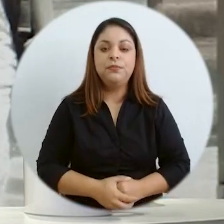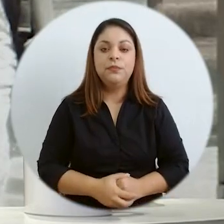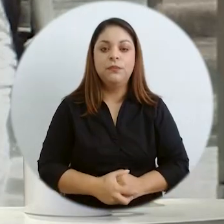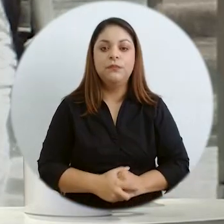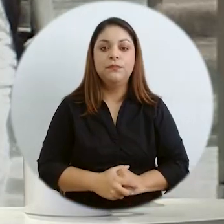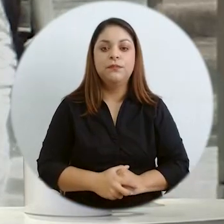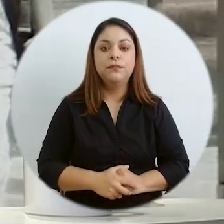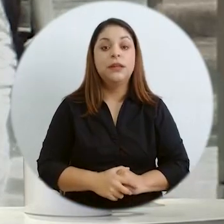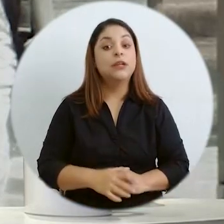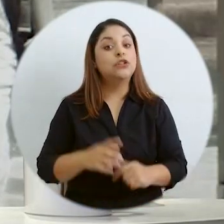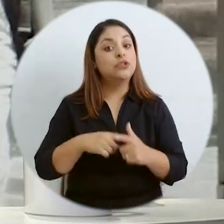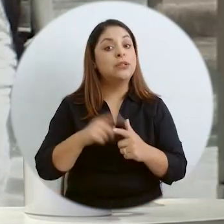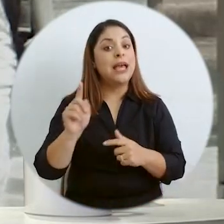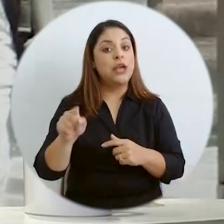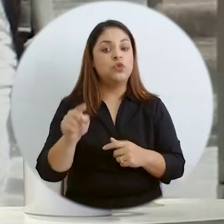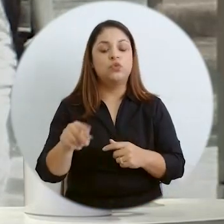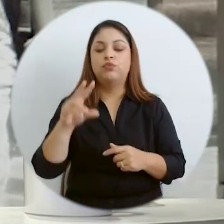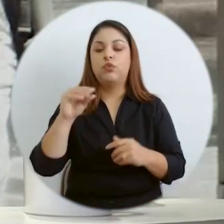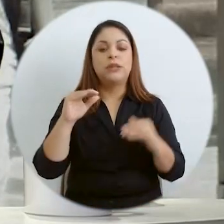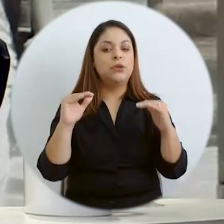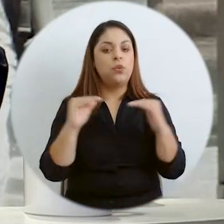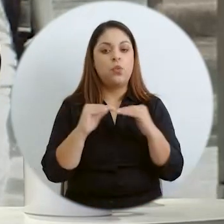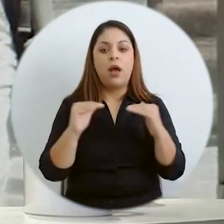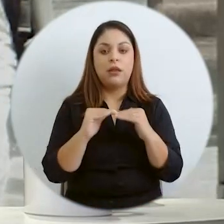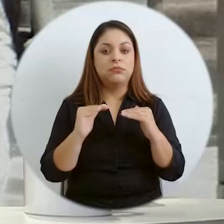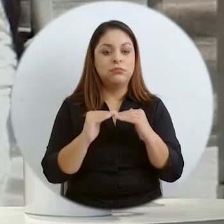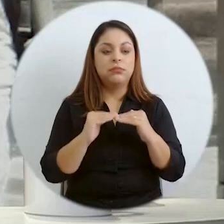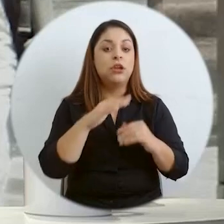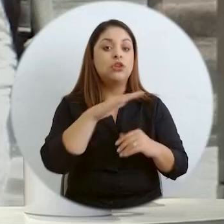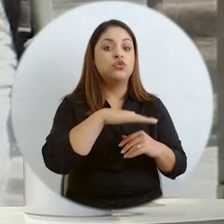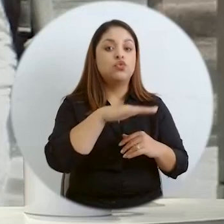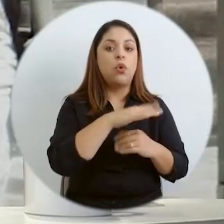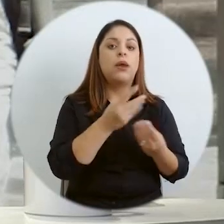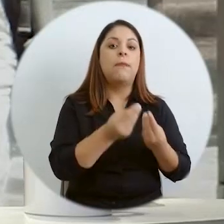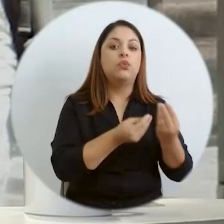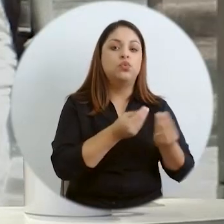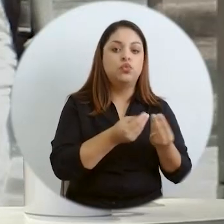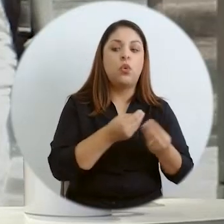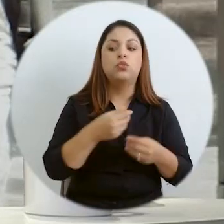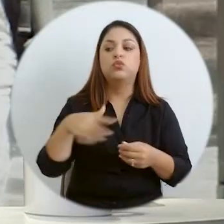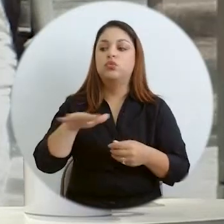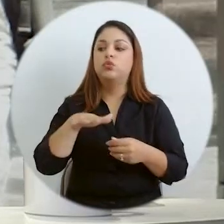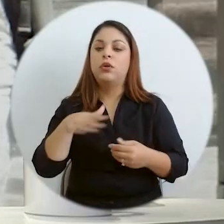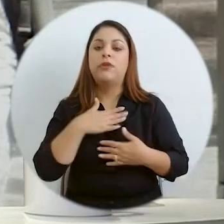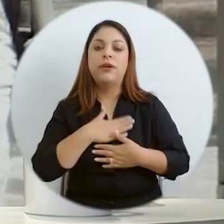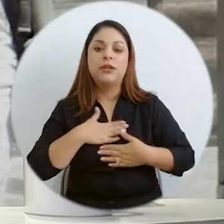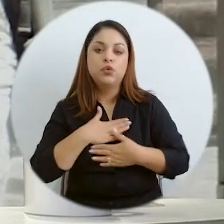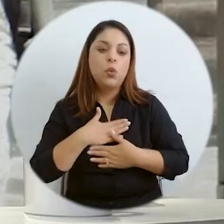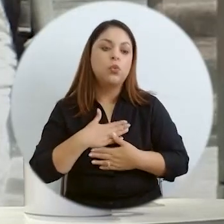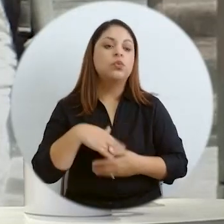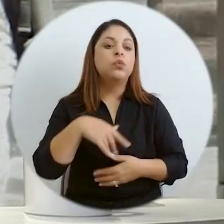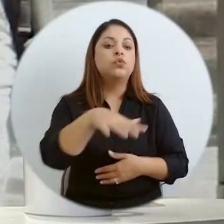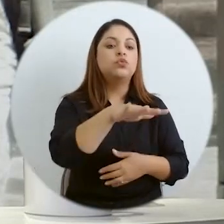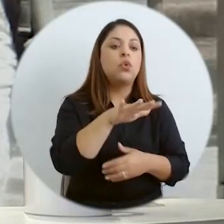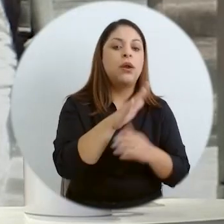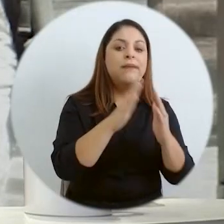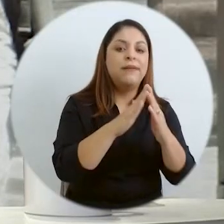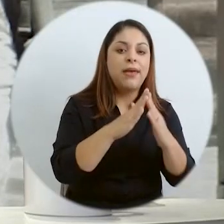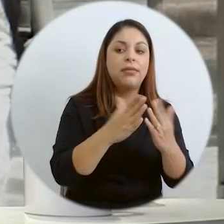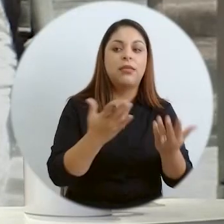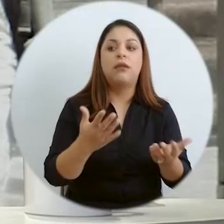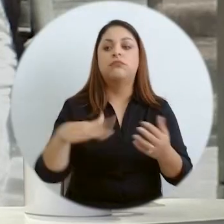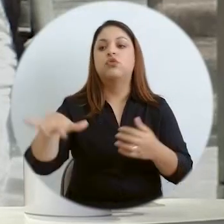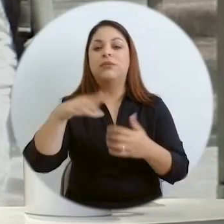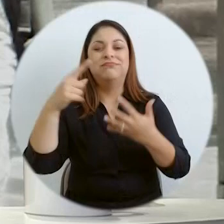no estamos dividiendo en una forma equitativa zonas de producción, zonas de recreación, zonas de vivienda, etcétera,